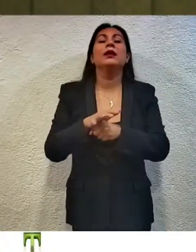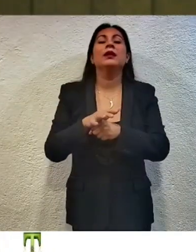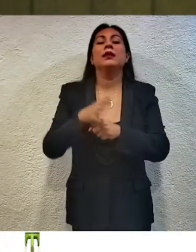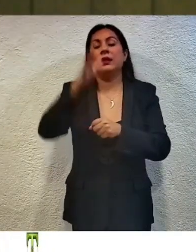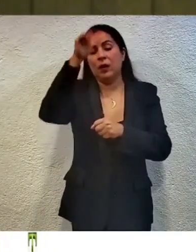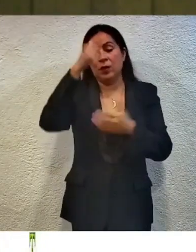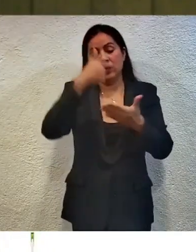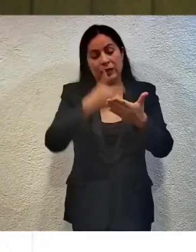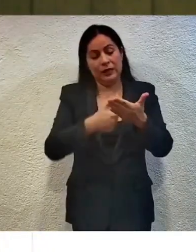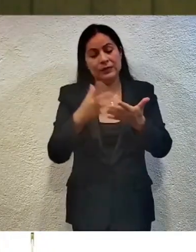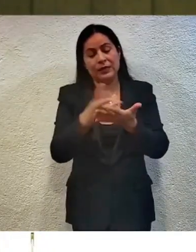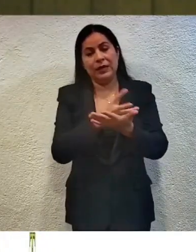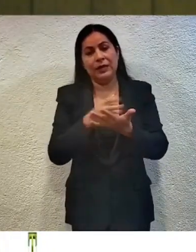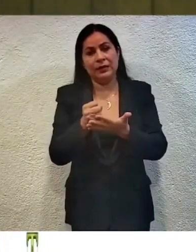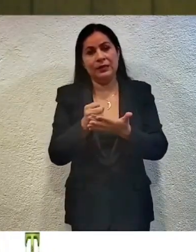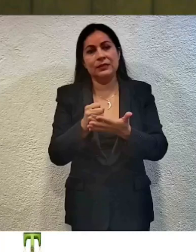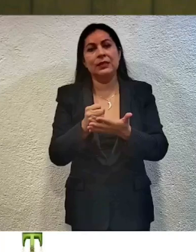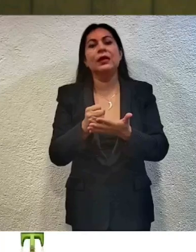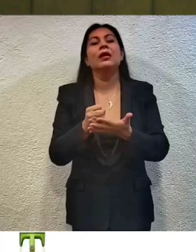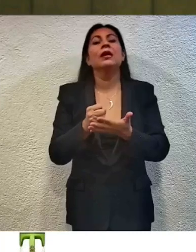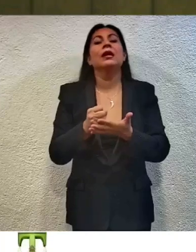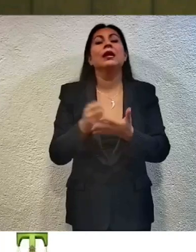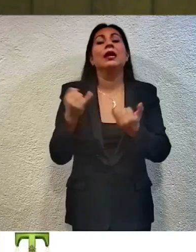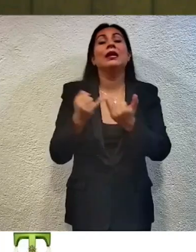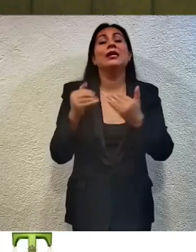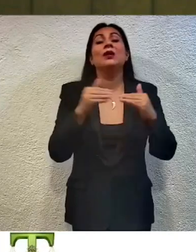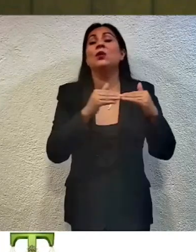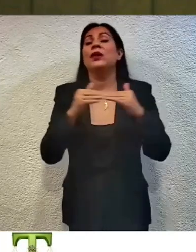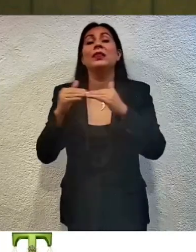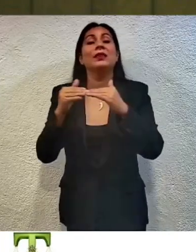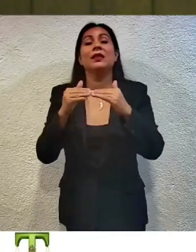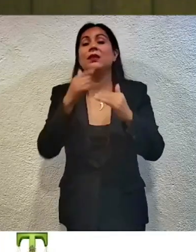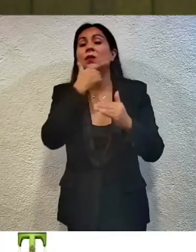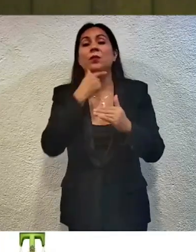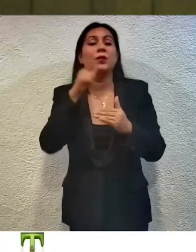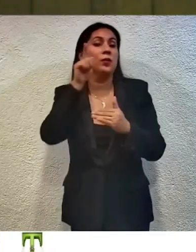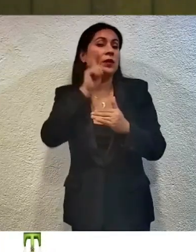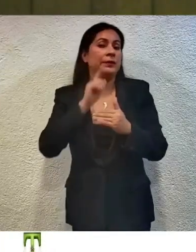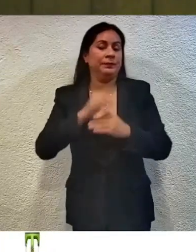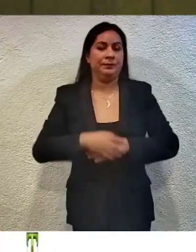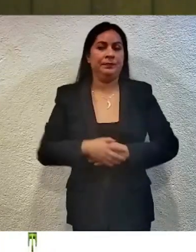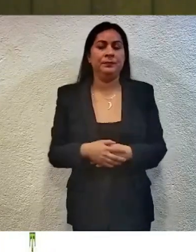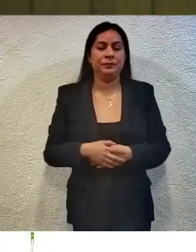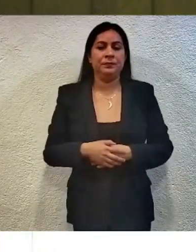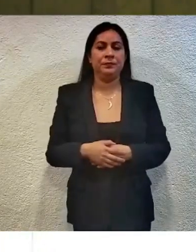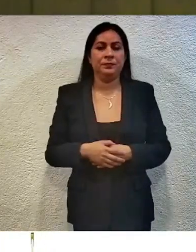la lista garantice la equidad de género.